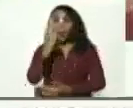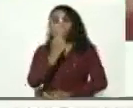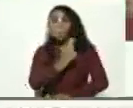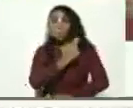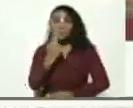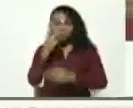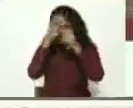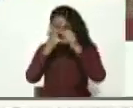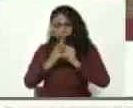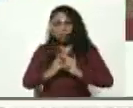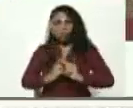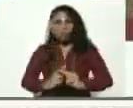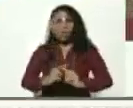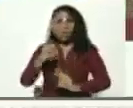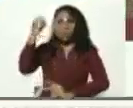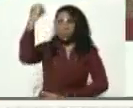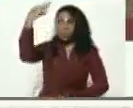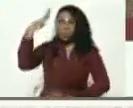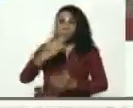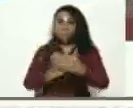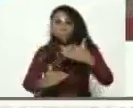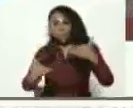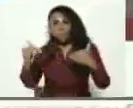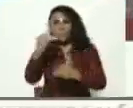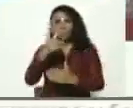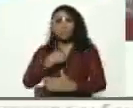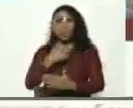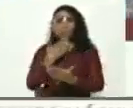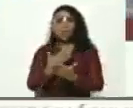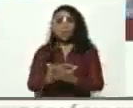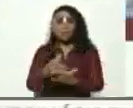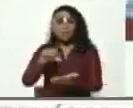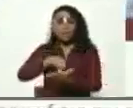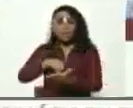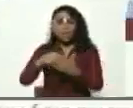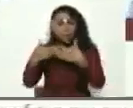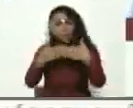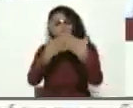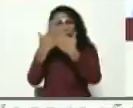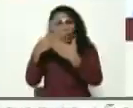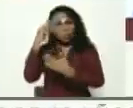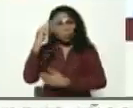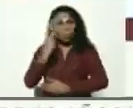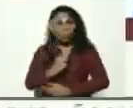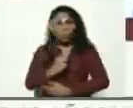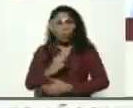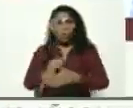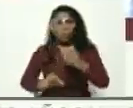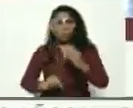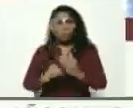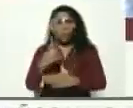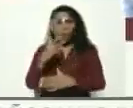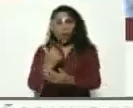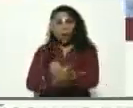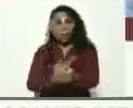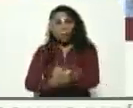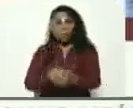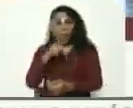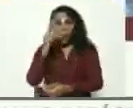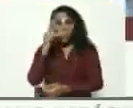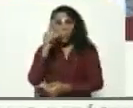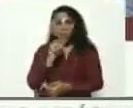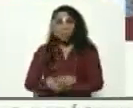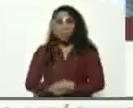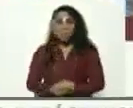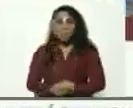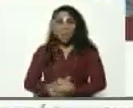honor en sol mayor. Agradezco al Centro de Estudios Simón Bolívar, a su fundador, mi hermano Pedro Calzadillo,